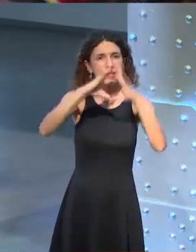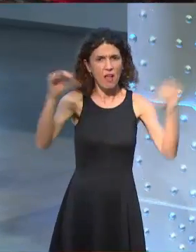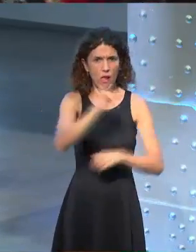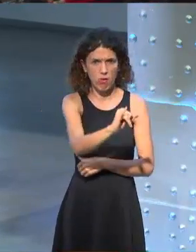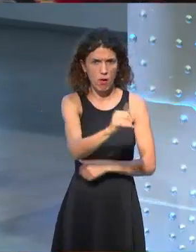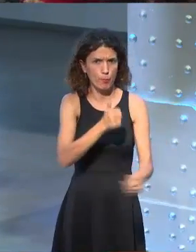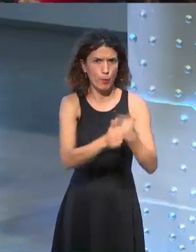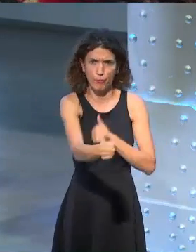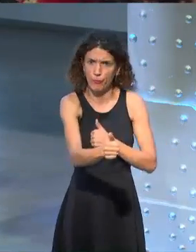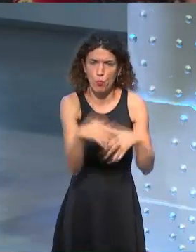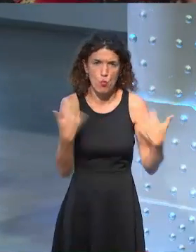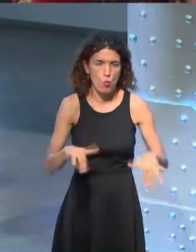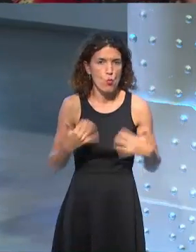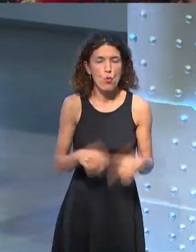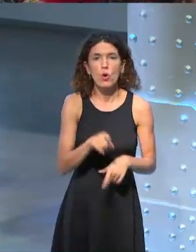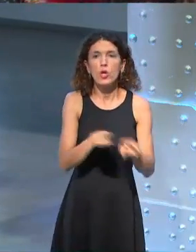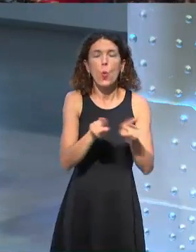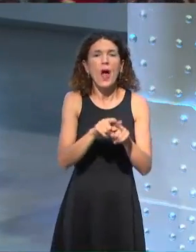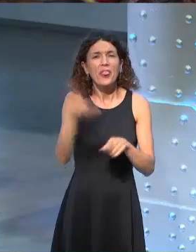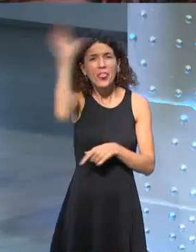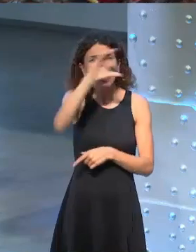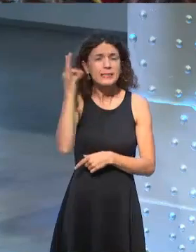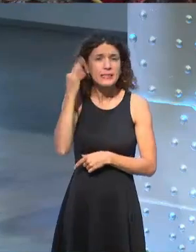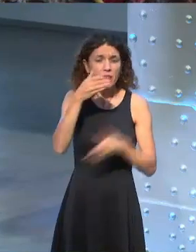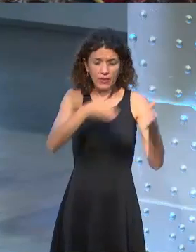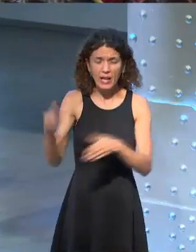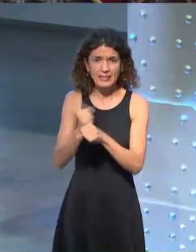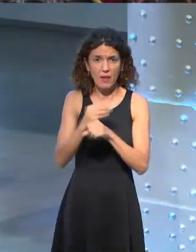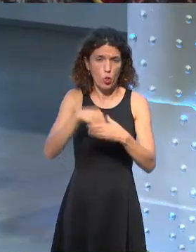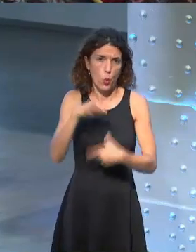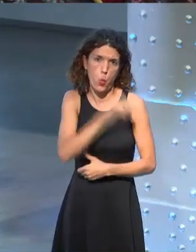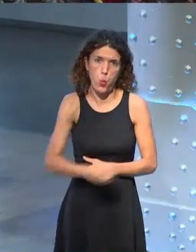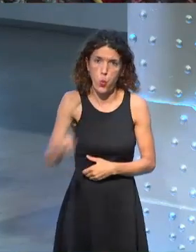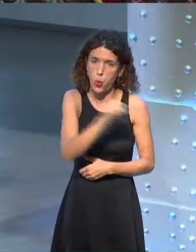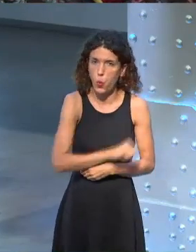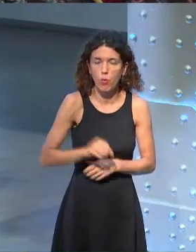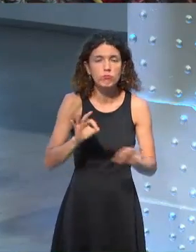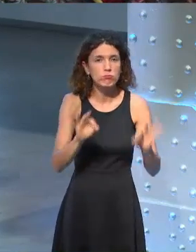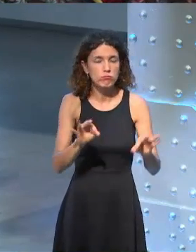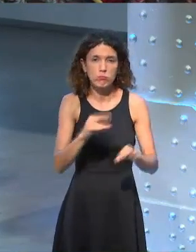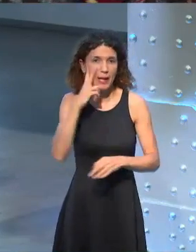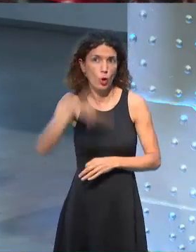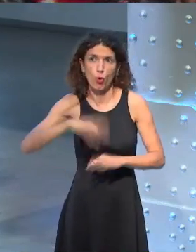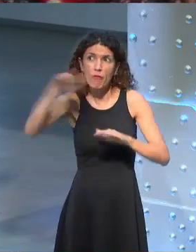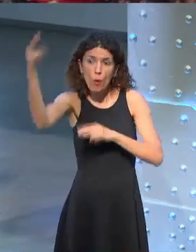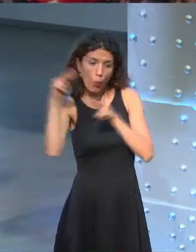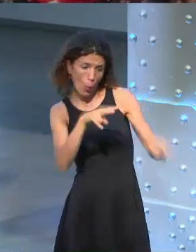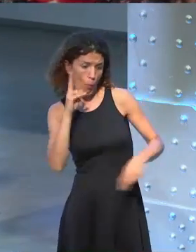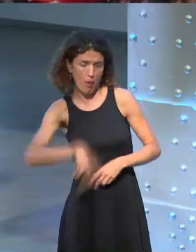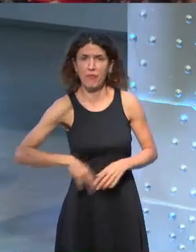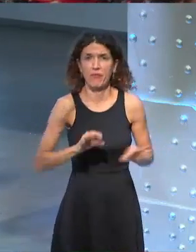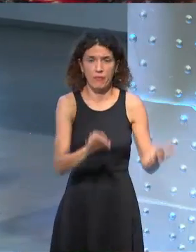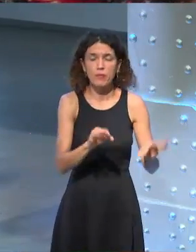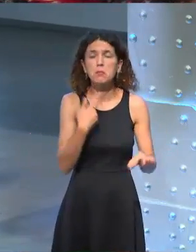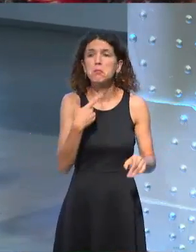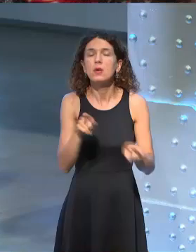Universitaria, con unas científicas extraordinarias, que las reconocen fuera. Son mucho menores,